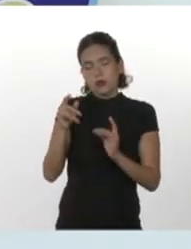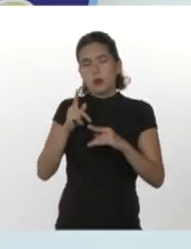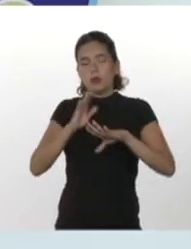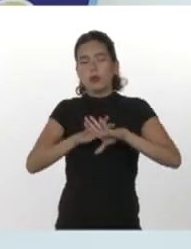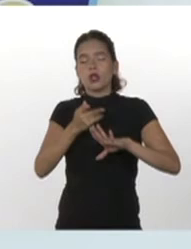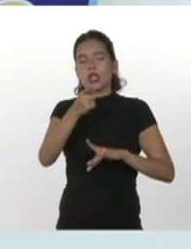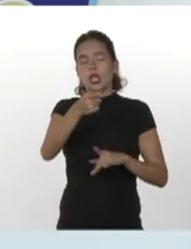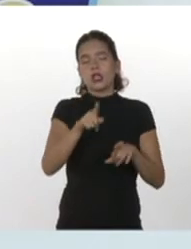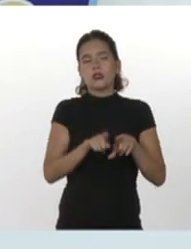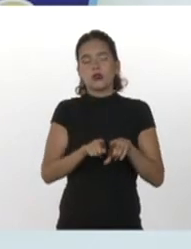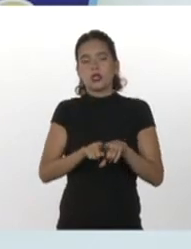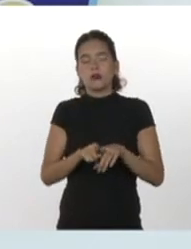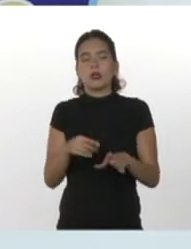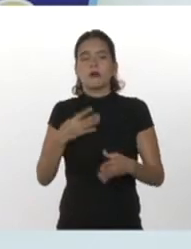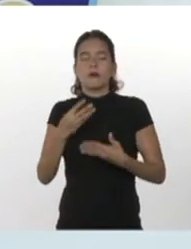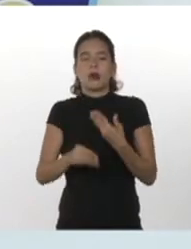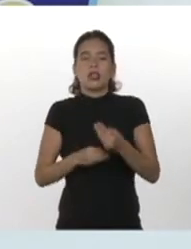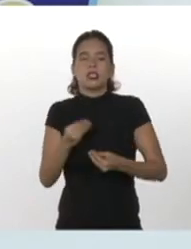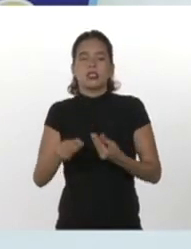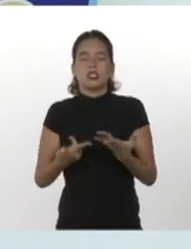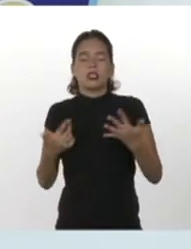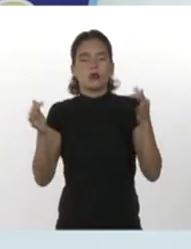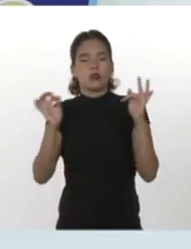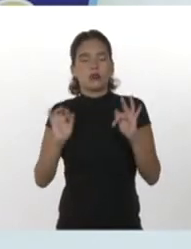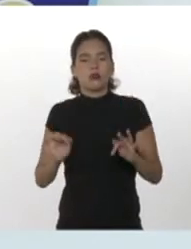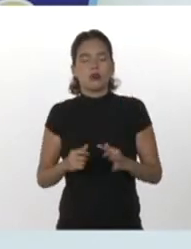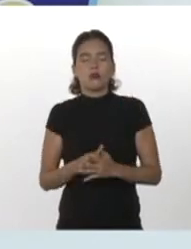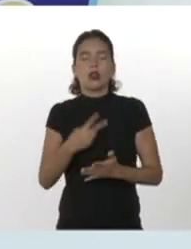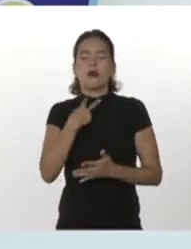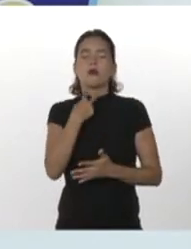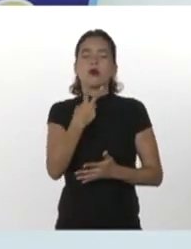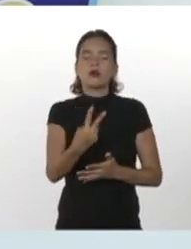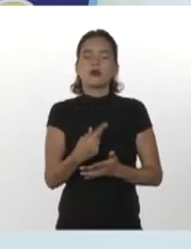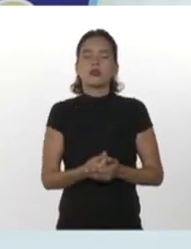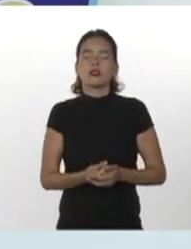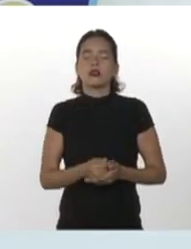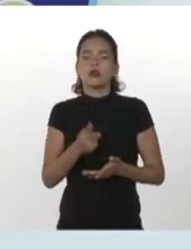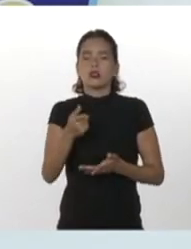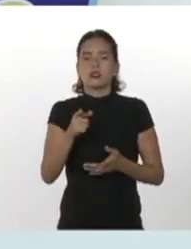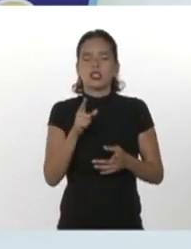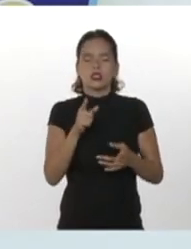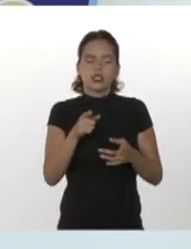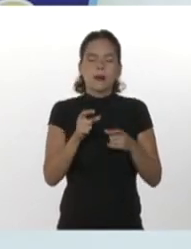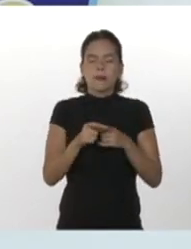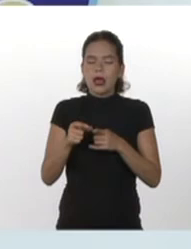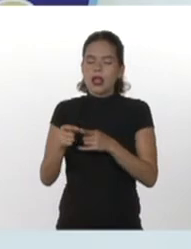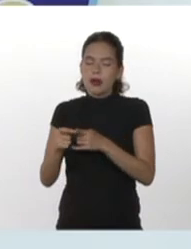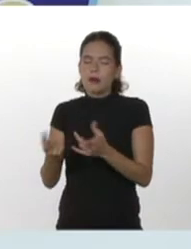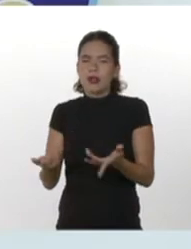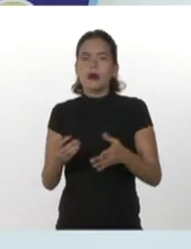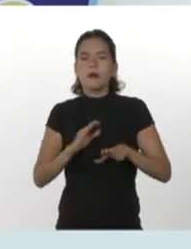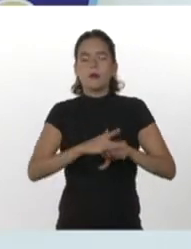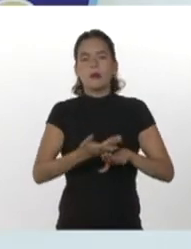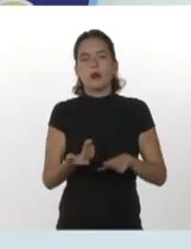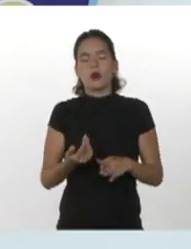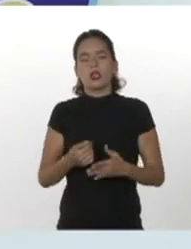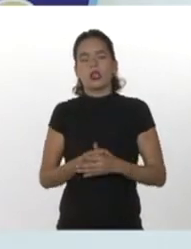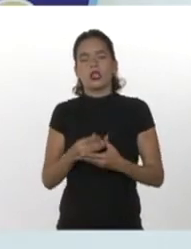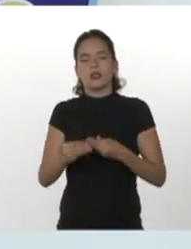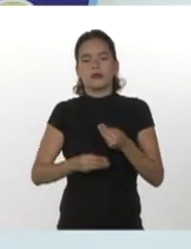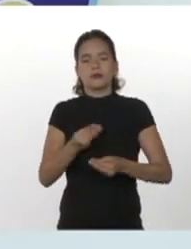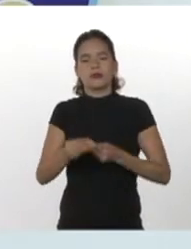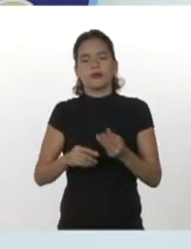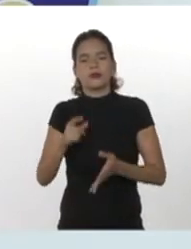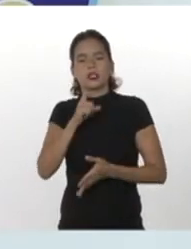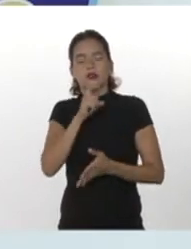porque eso también va a afectar de alguna manera la pronunciación de ciertos fonemas, porque interfiere en lo